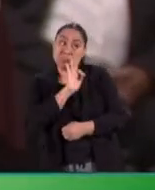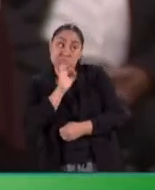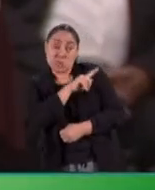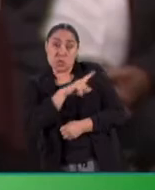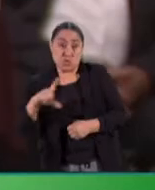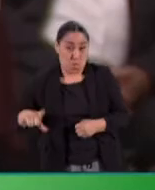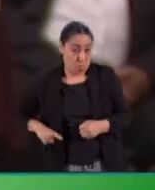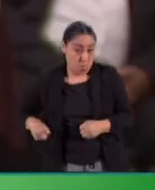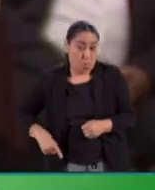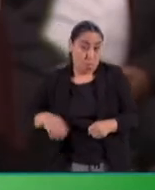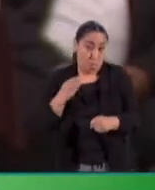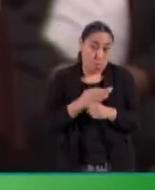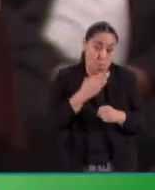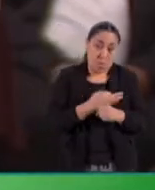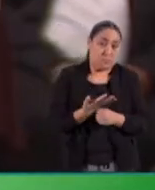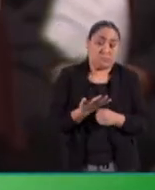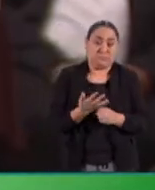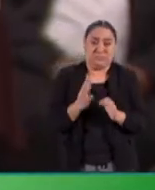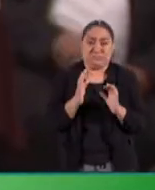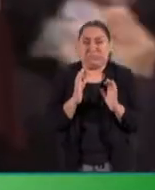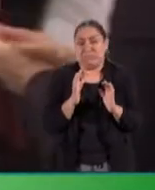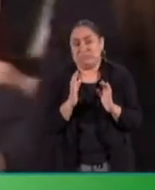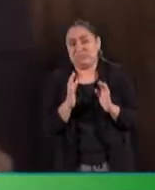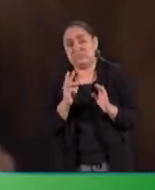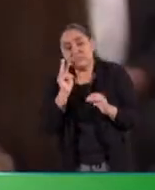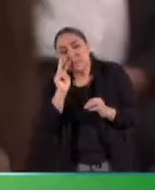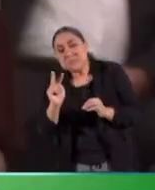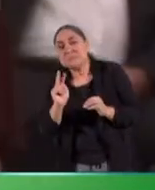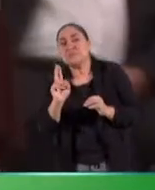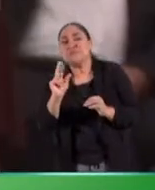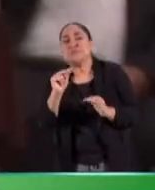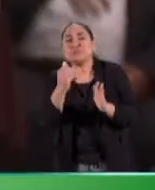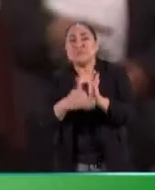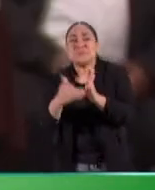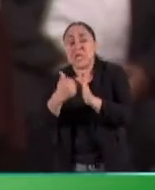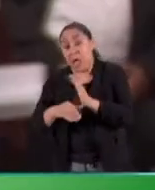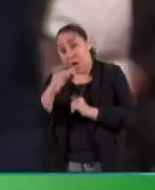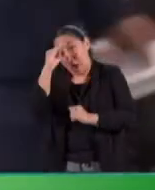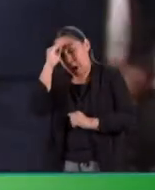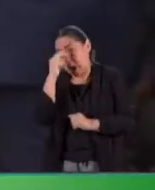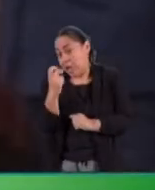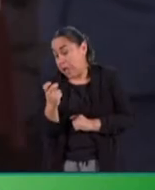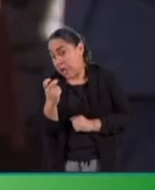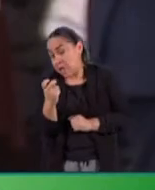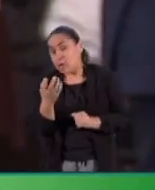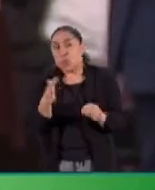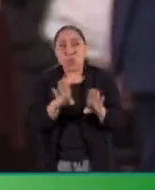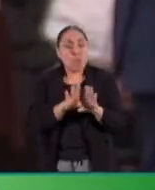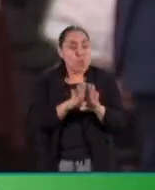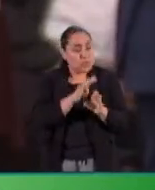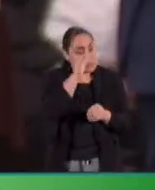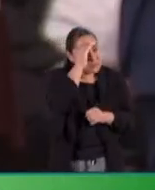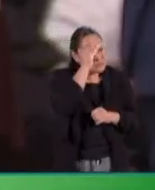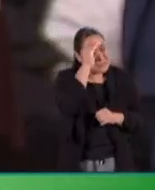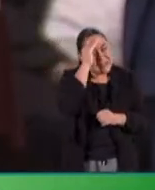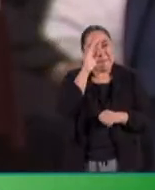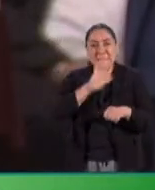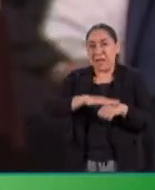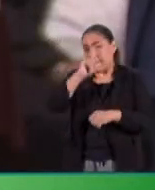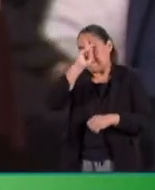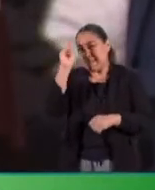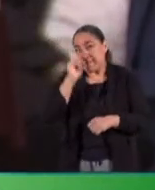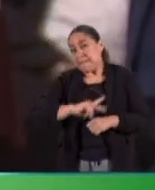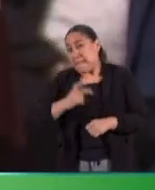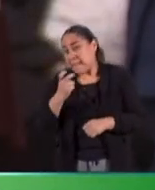estado actual de las cosas no sea perfecto no significa que tendríamos que estar planteando Cómo lograr que se haga mucho